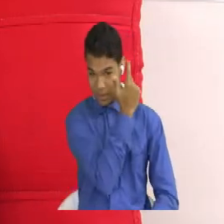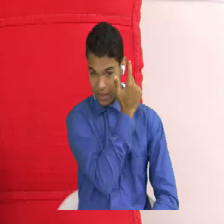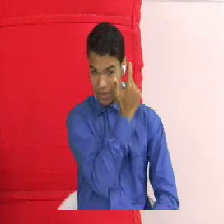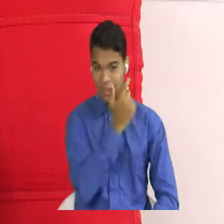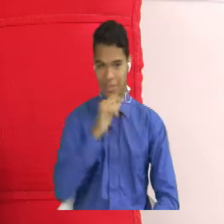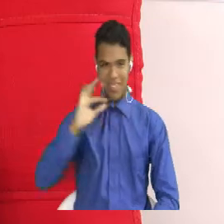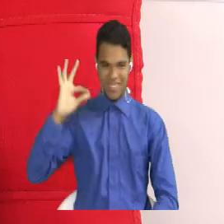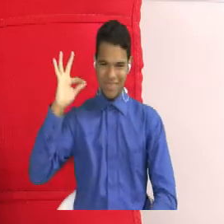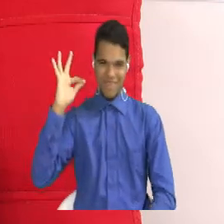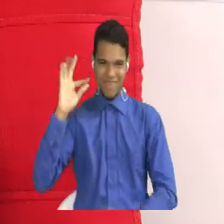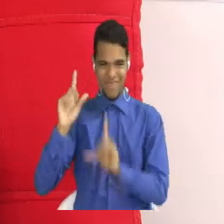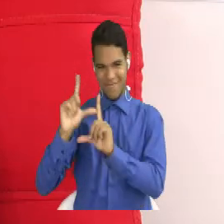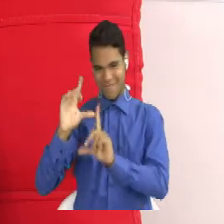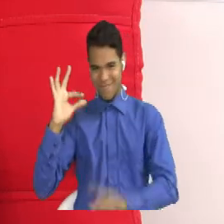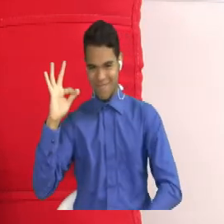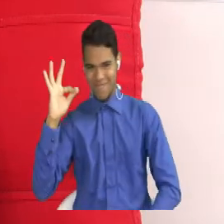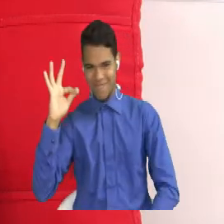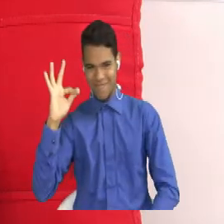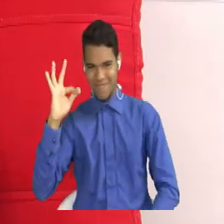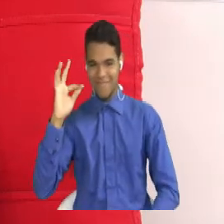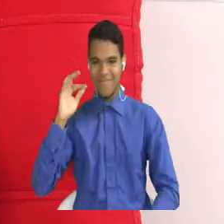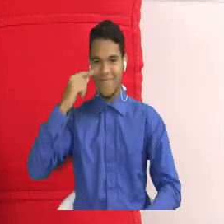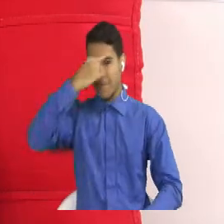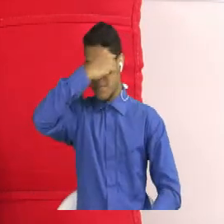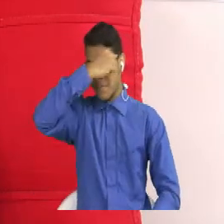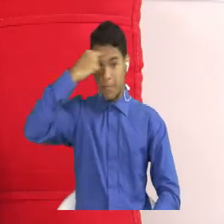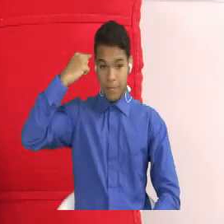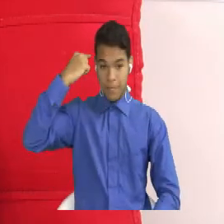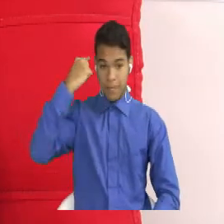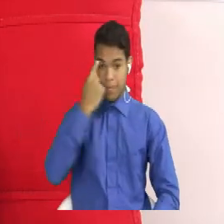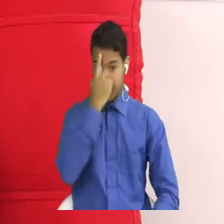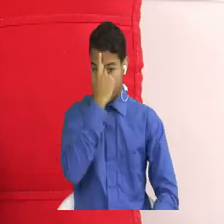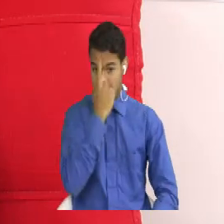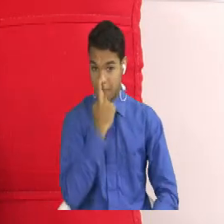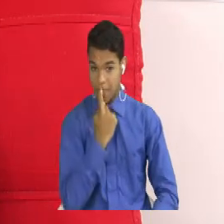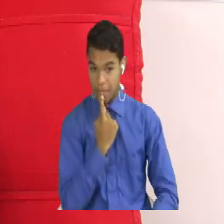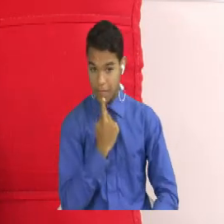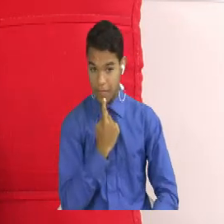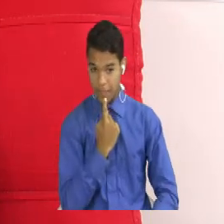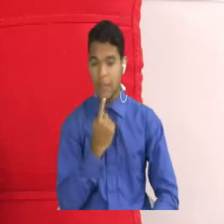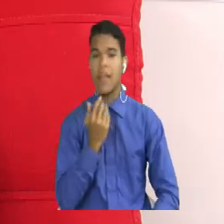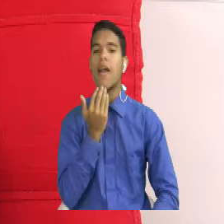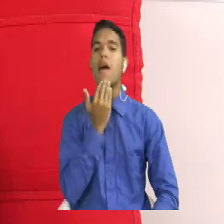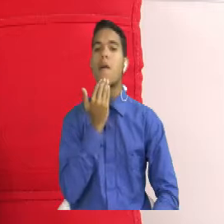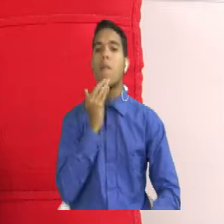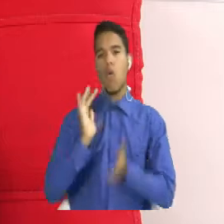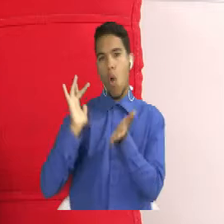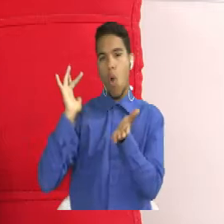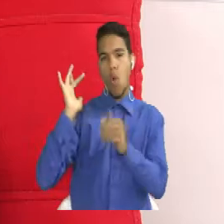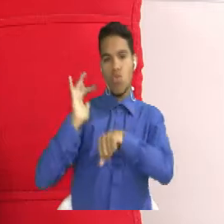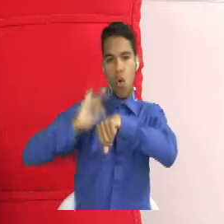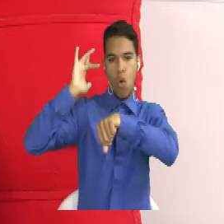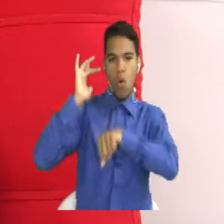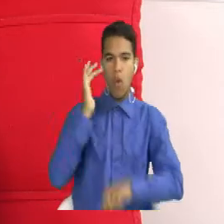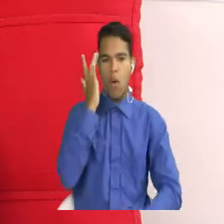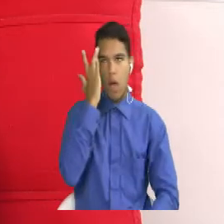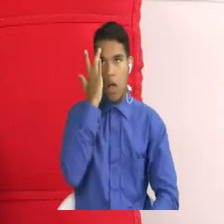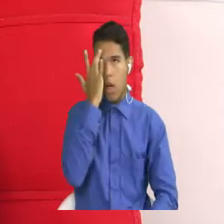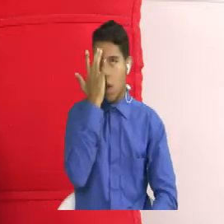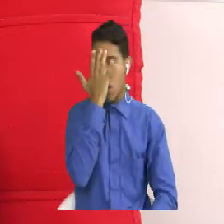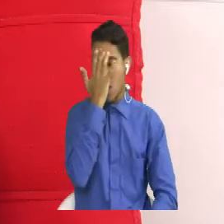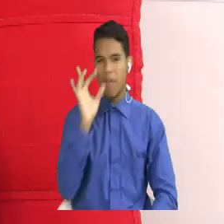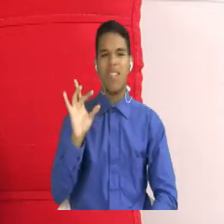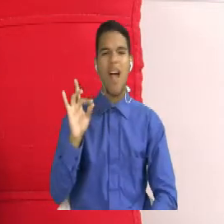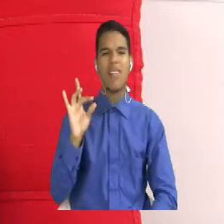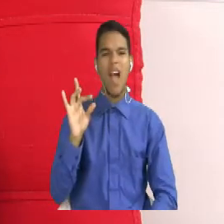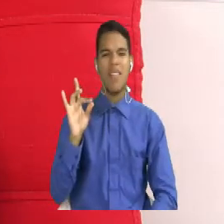grasa, tóquenla. Si hay un excesivo a la palpación grasa, es porque nuestras zonas